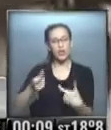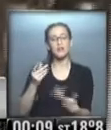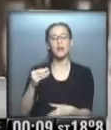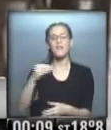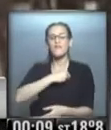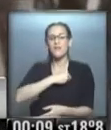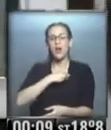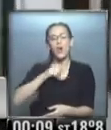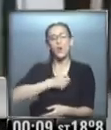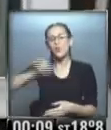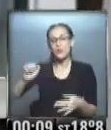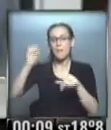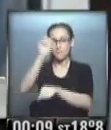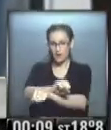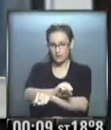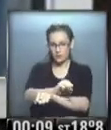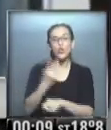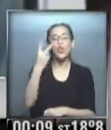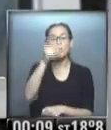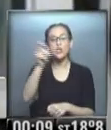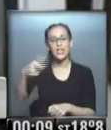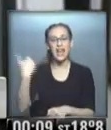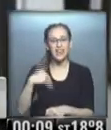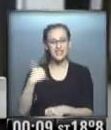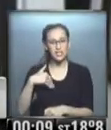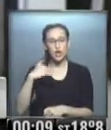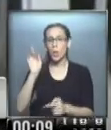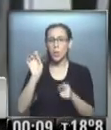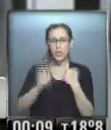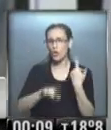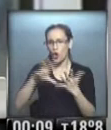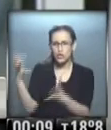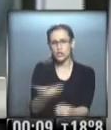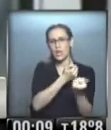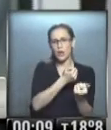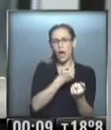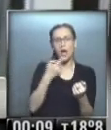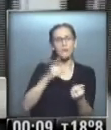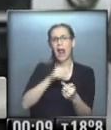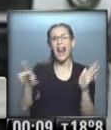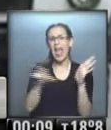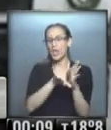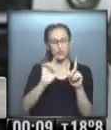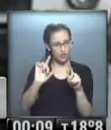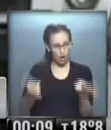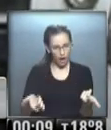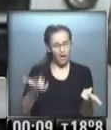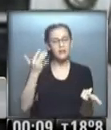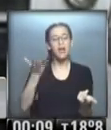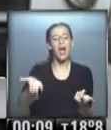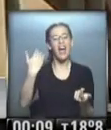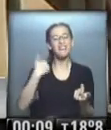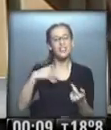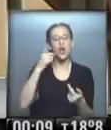Rusia, entre ellos 2 argentinos, fue secuestrado en forma ilegal, ya que el buque fue abordado por hombres